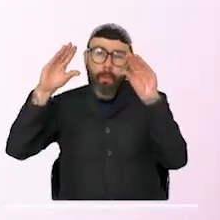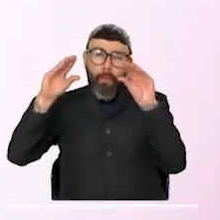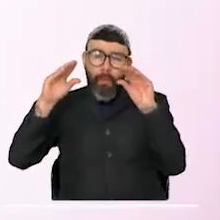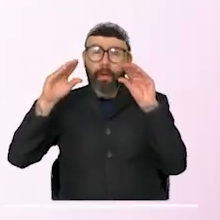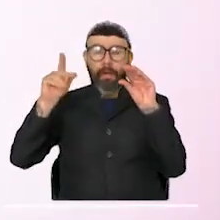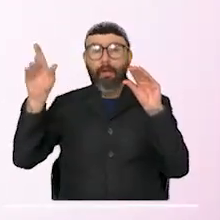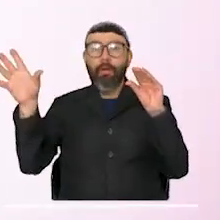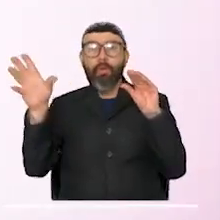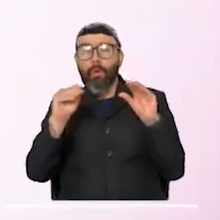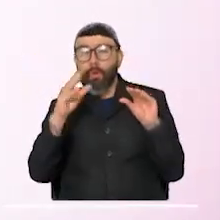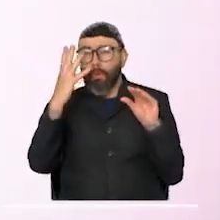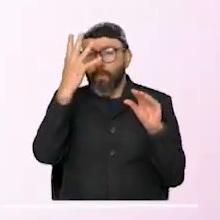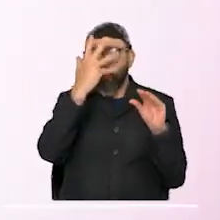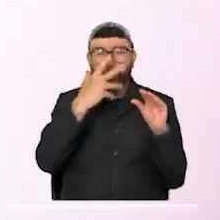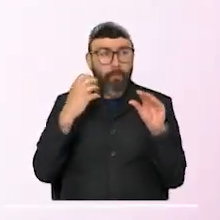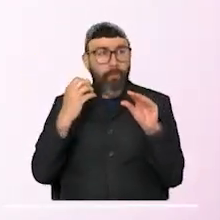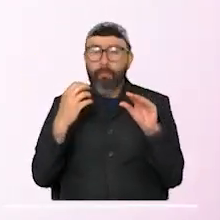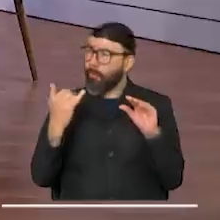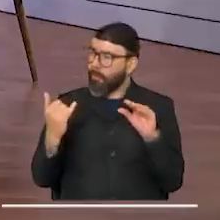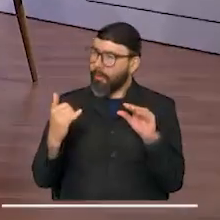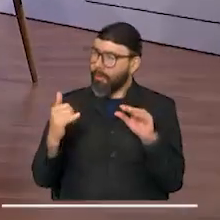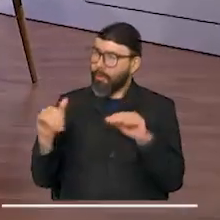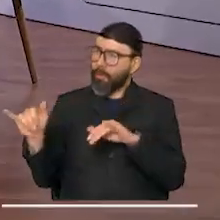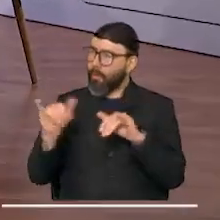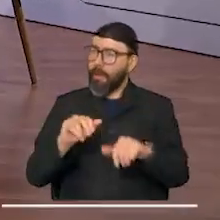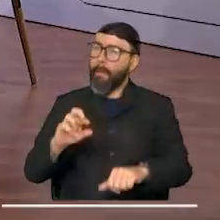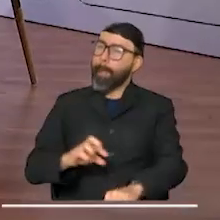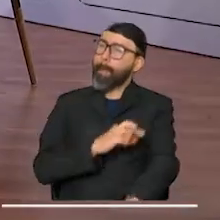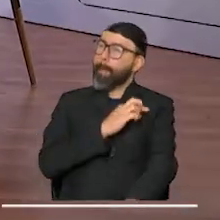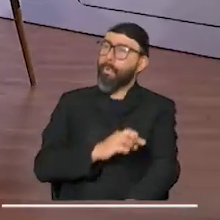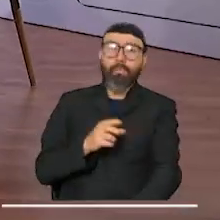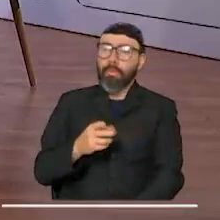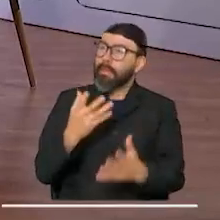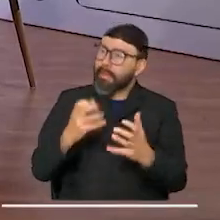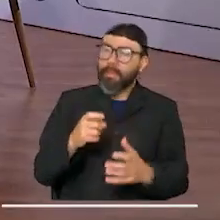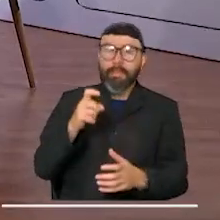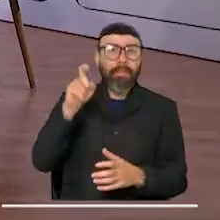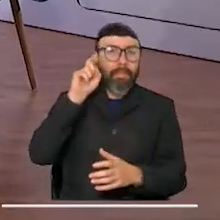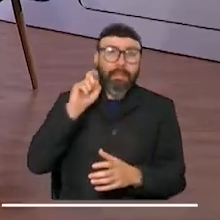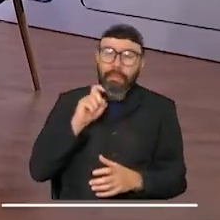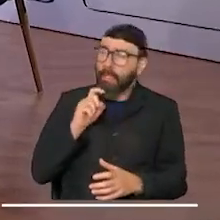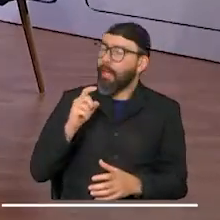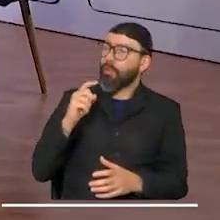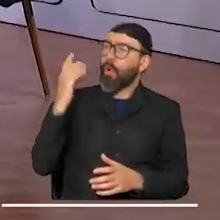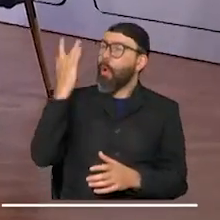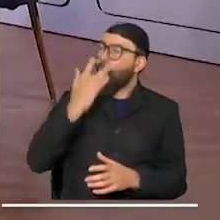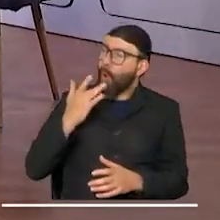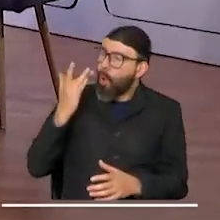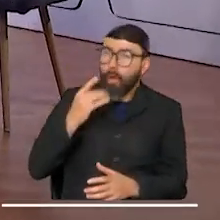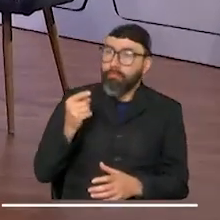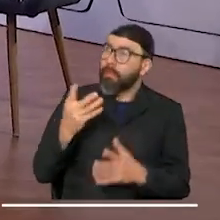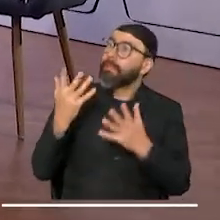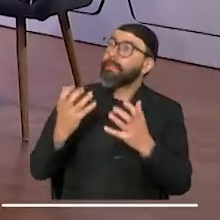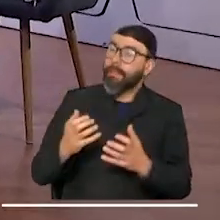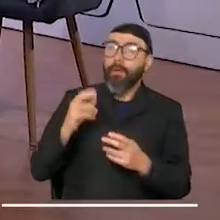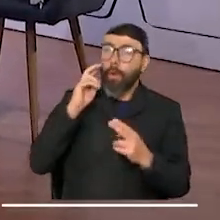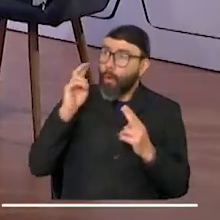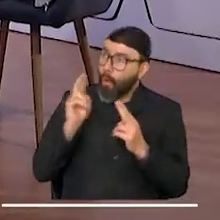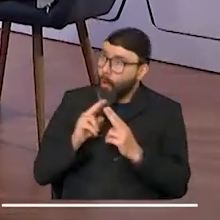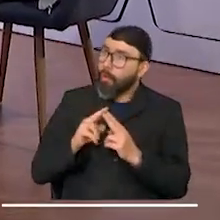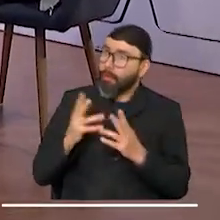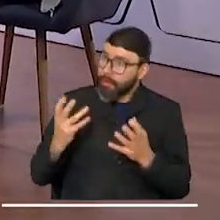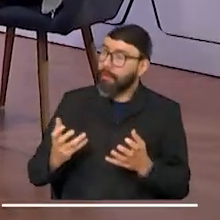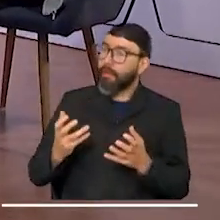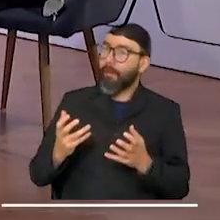todo empieza a ser como muy sutil es muy poética pero aquí quieren saber del sexo oral el cundilingus específicamente